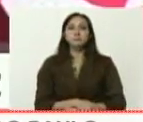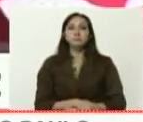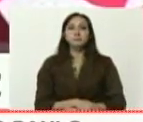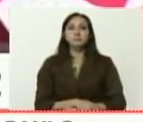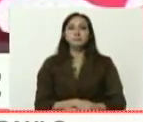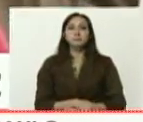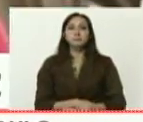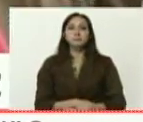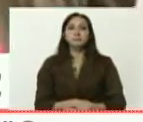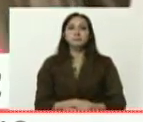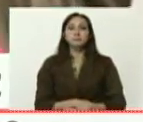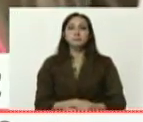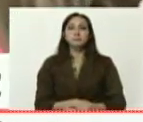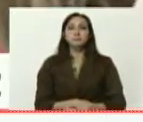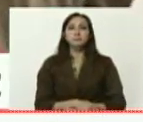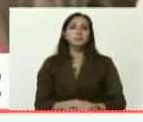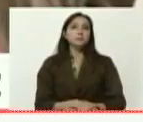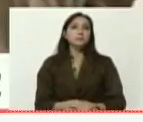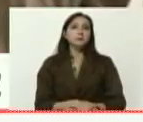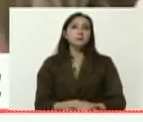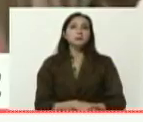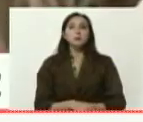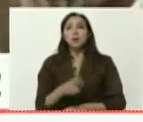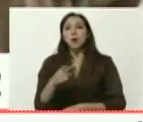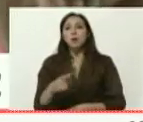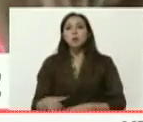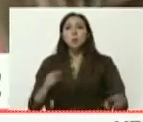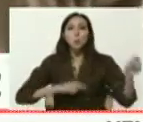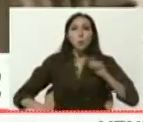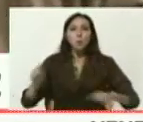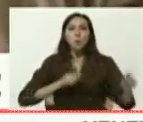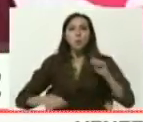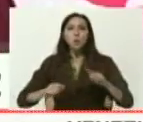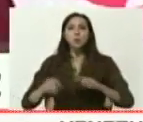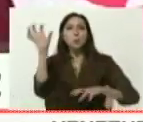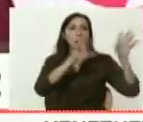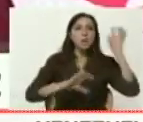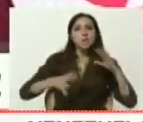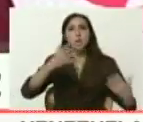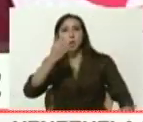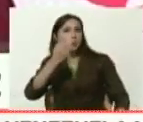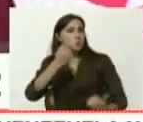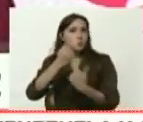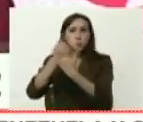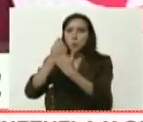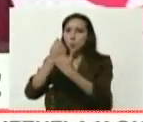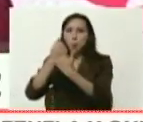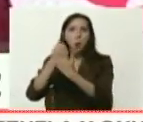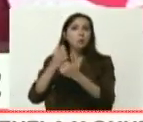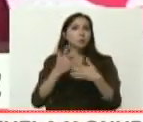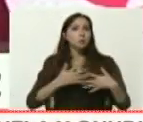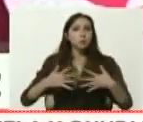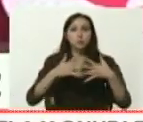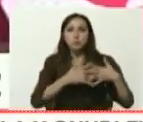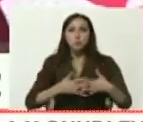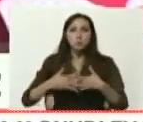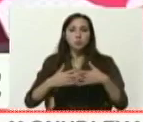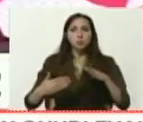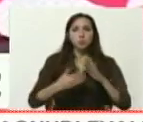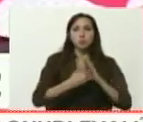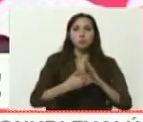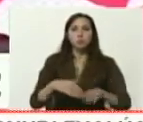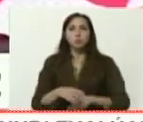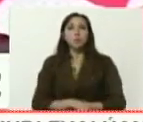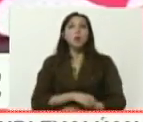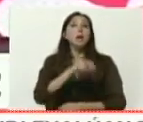Pasó recientemente el movimiento de países no alineados. Eso no es cualquier cosa. 120